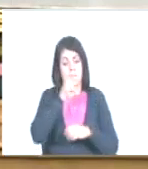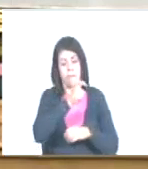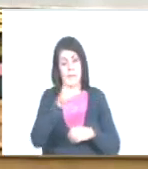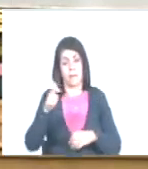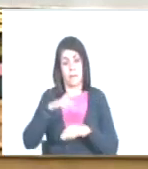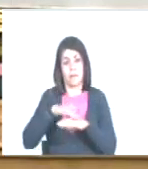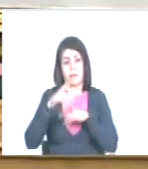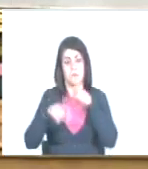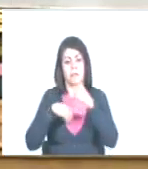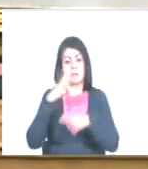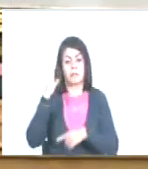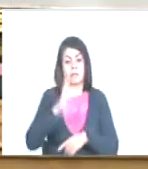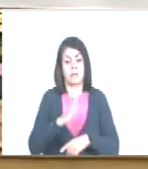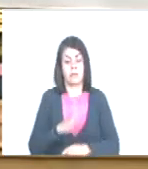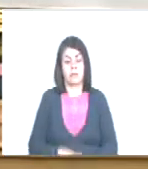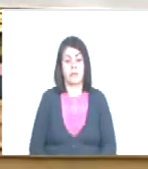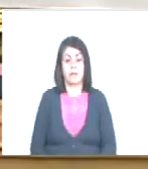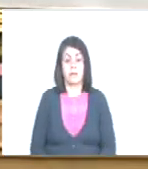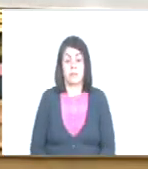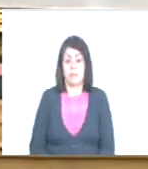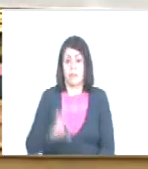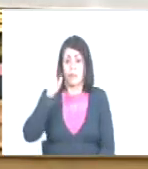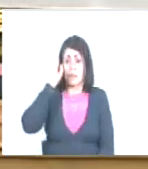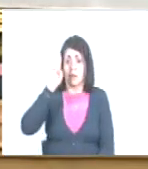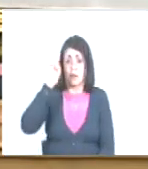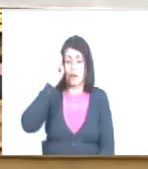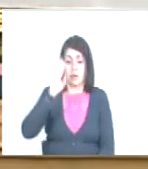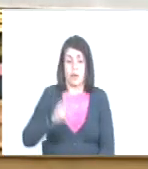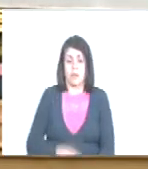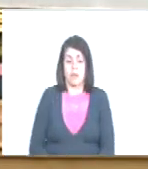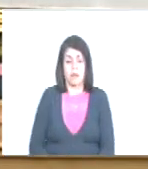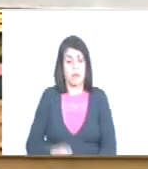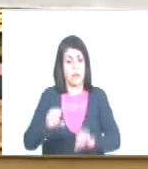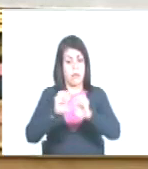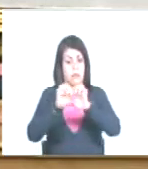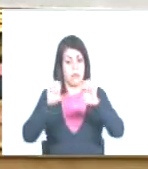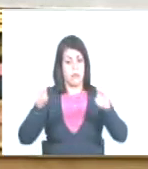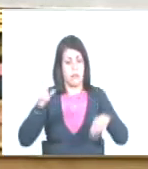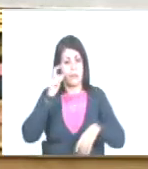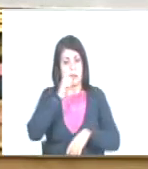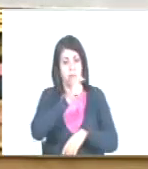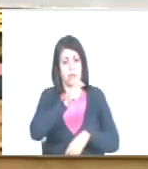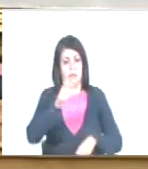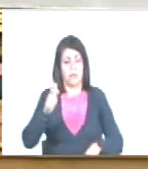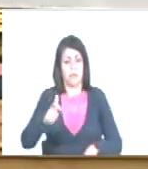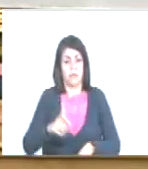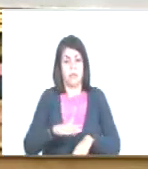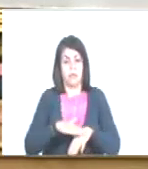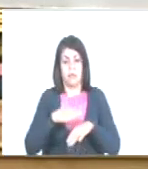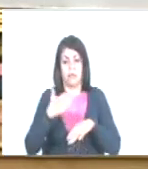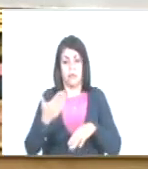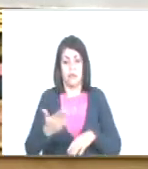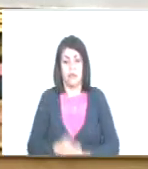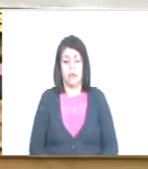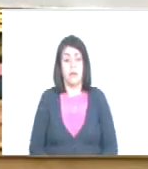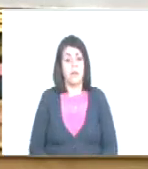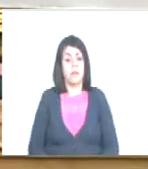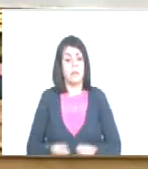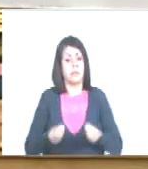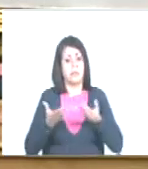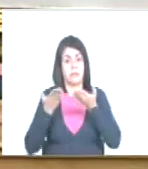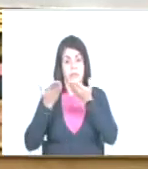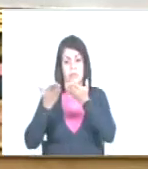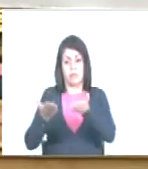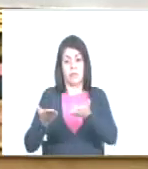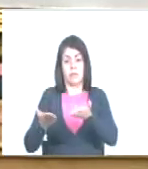para lo que vendría. De un maestro que educaba a su pueblo para